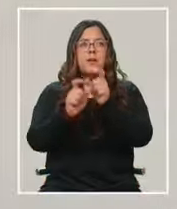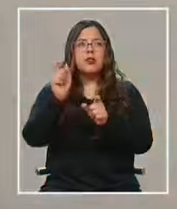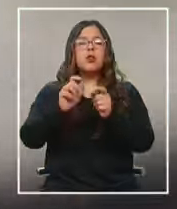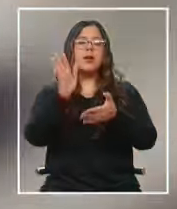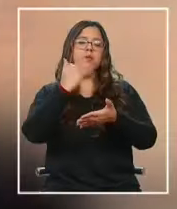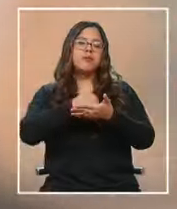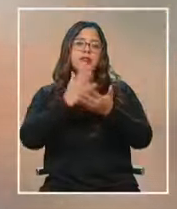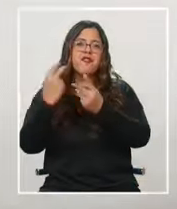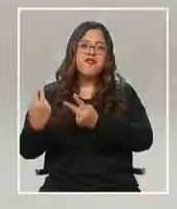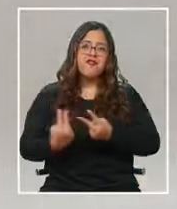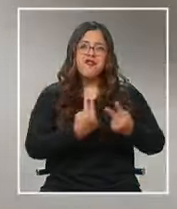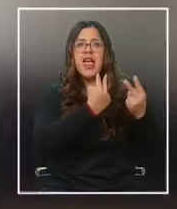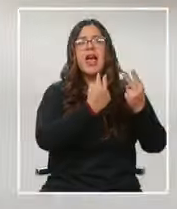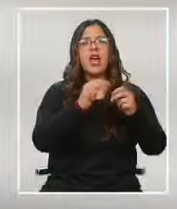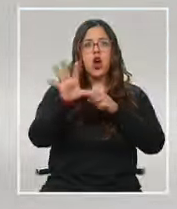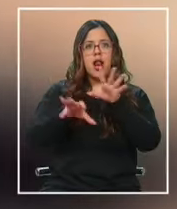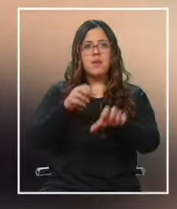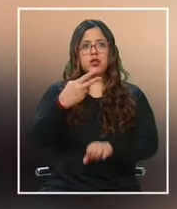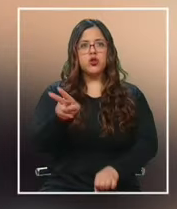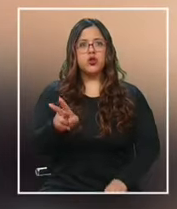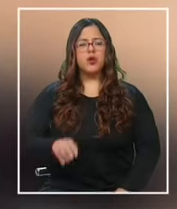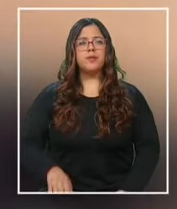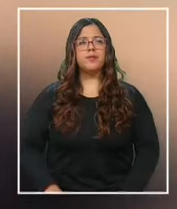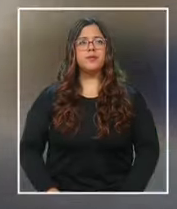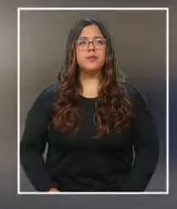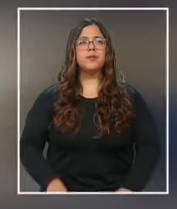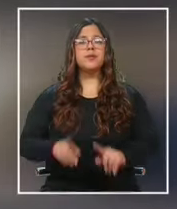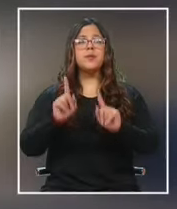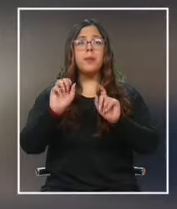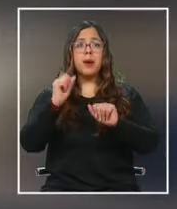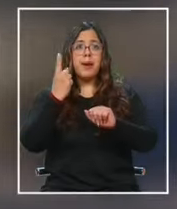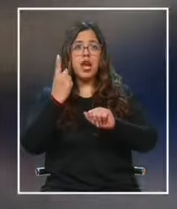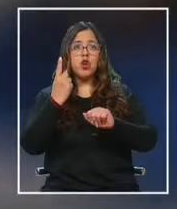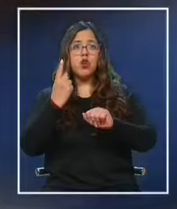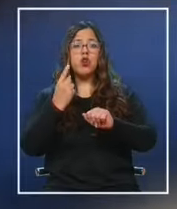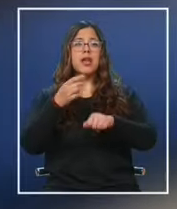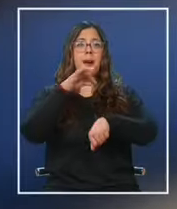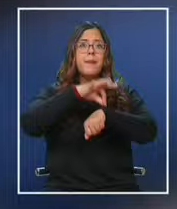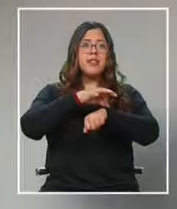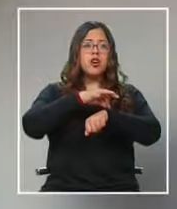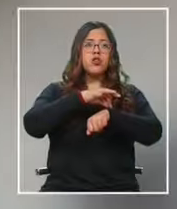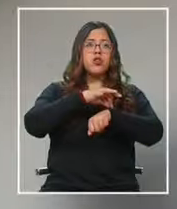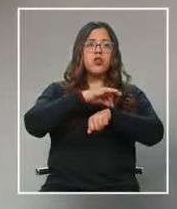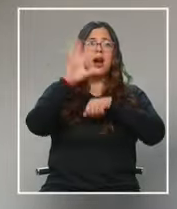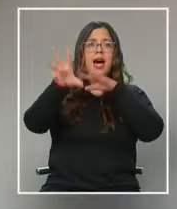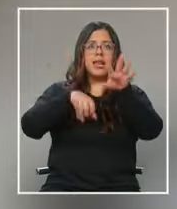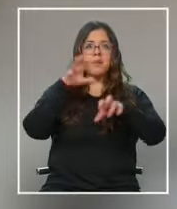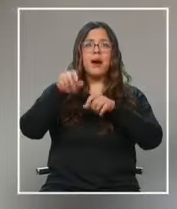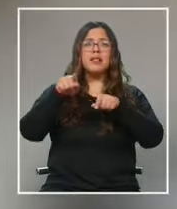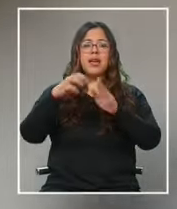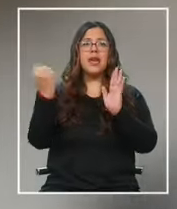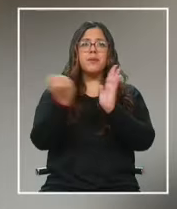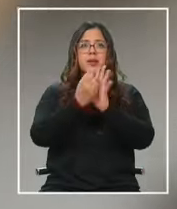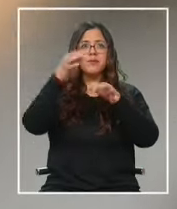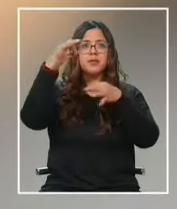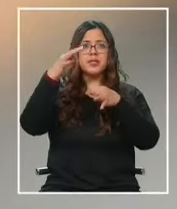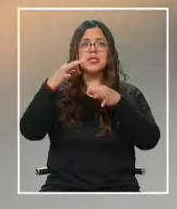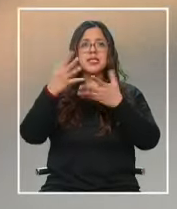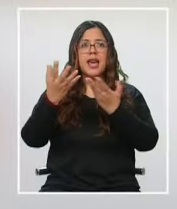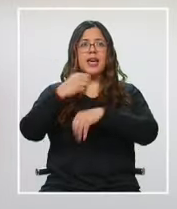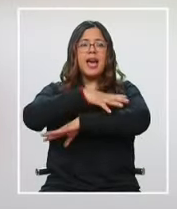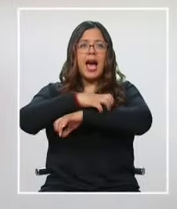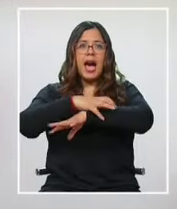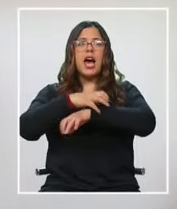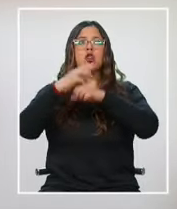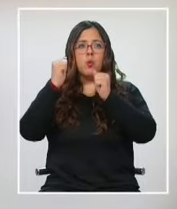tienen planificado viajes junto a sus mascotas. Tienes que ir al veterinario y el veterinario emite un papel que certifica que tu gata está